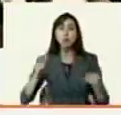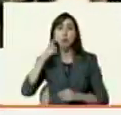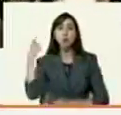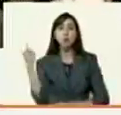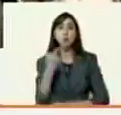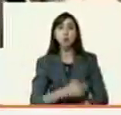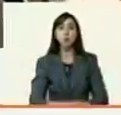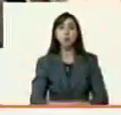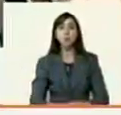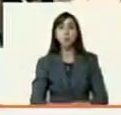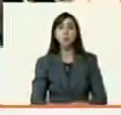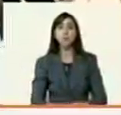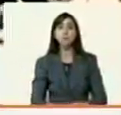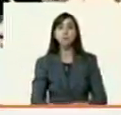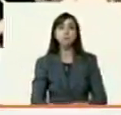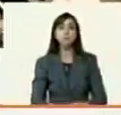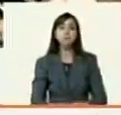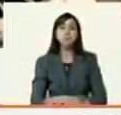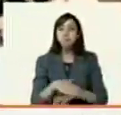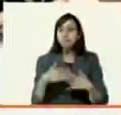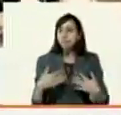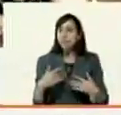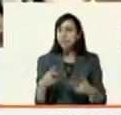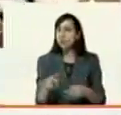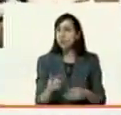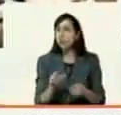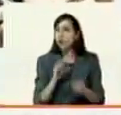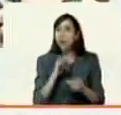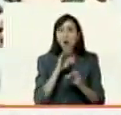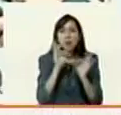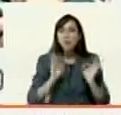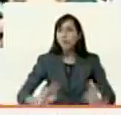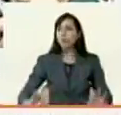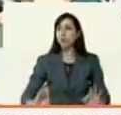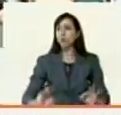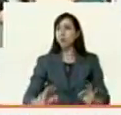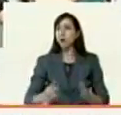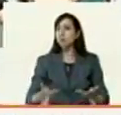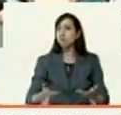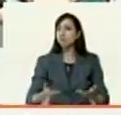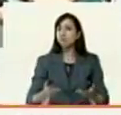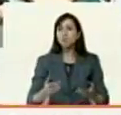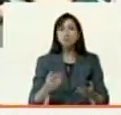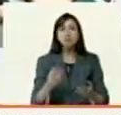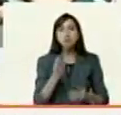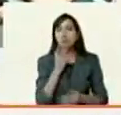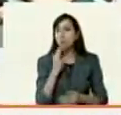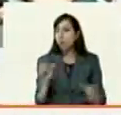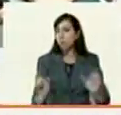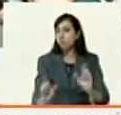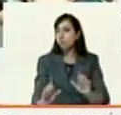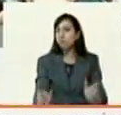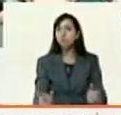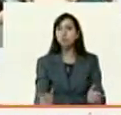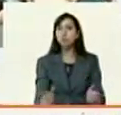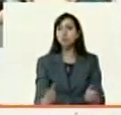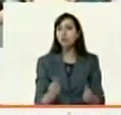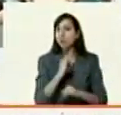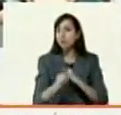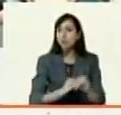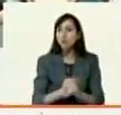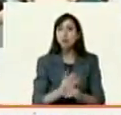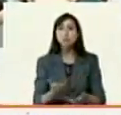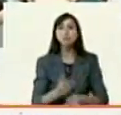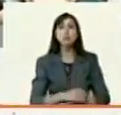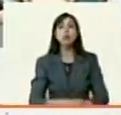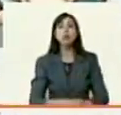usted que buscan los medios con el rol de desestabilización hacia Venezuela? Los medios, la gran prensa internacional, los grandes medios internacionales no son